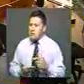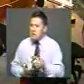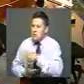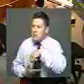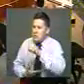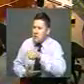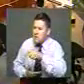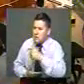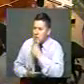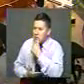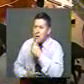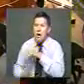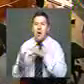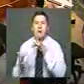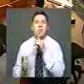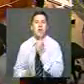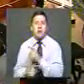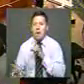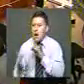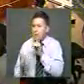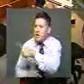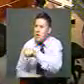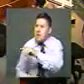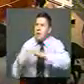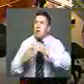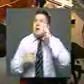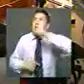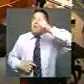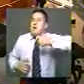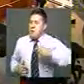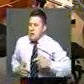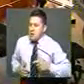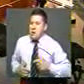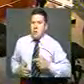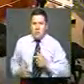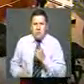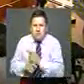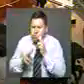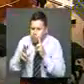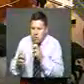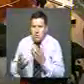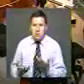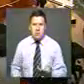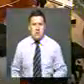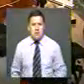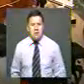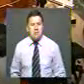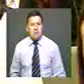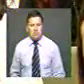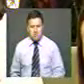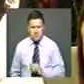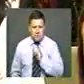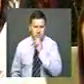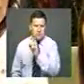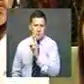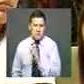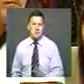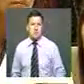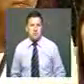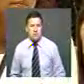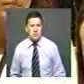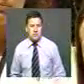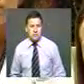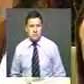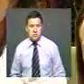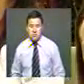sencillamente acertó. Pero voy un poco ahora a contestar las preguntas. Cuando yo recibí